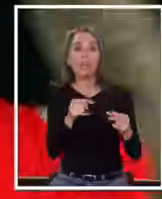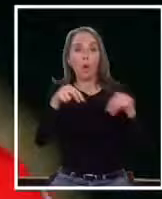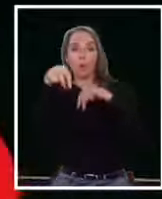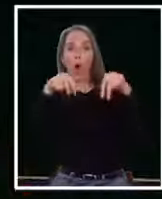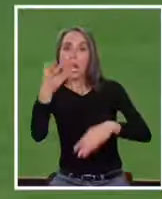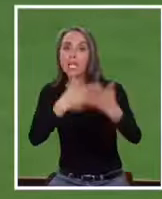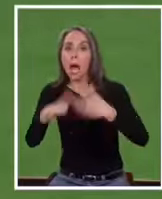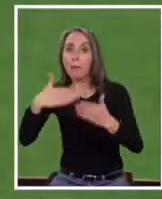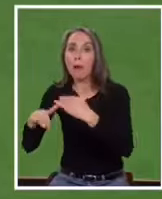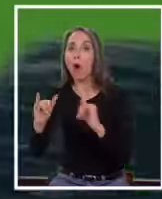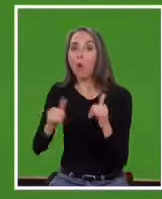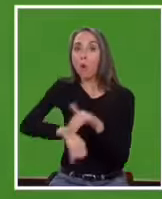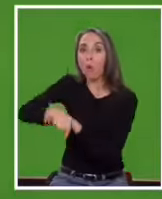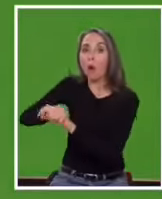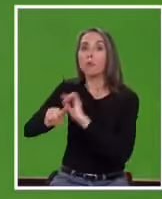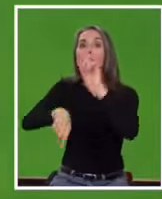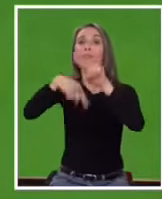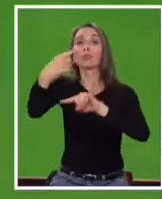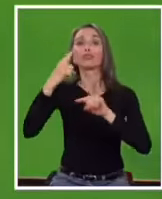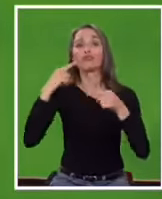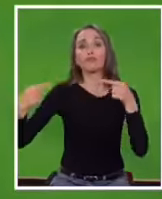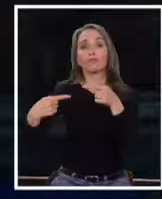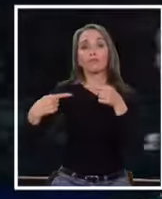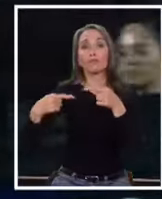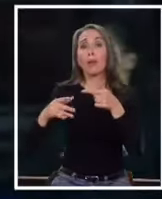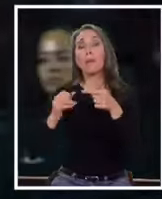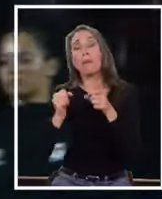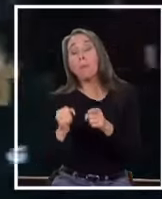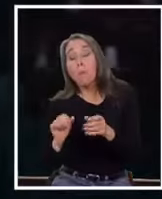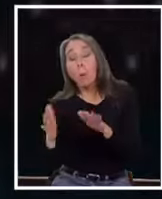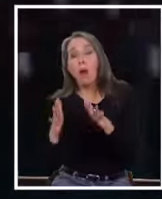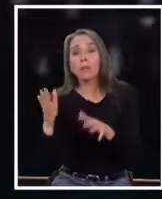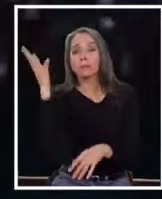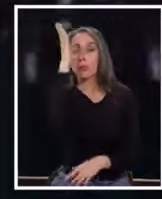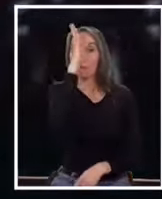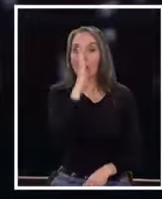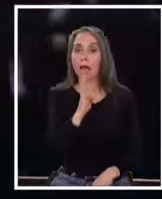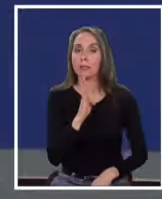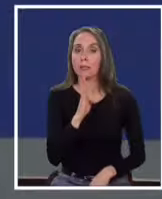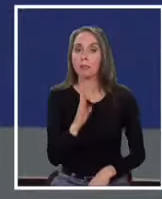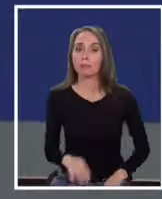porque existe una gran posibilidad que el próximo rival sea Brasil.